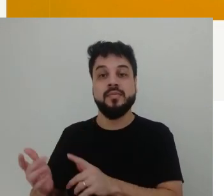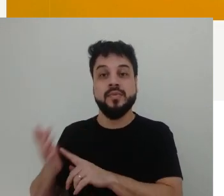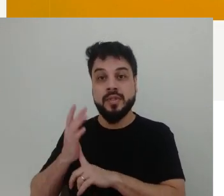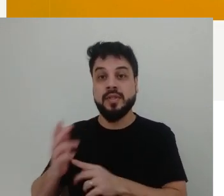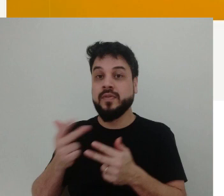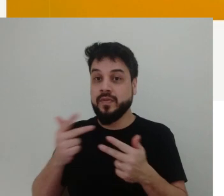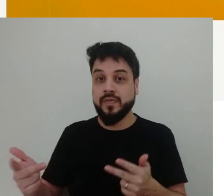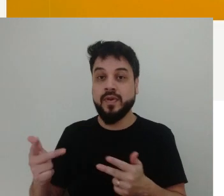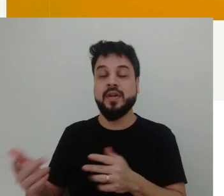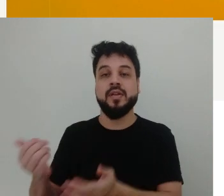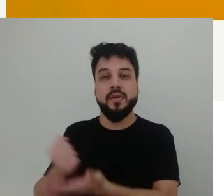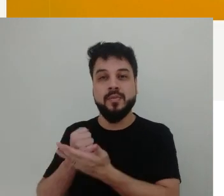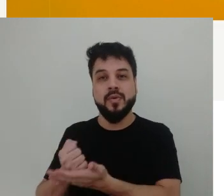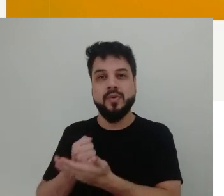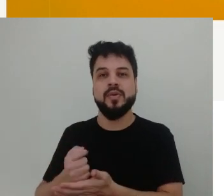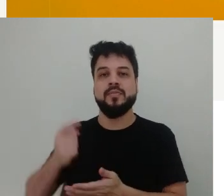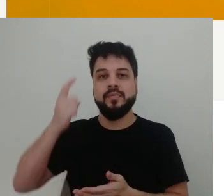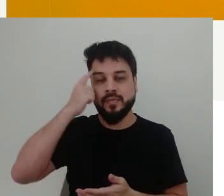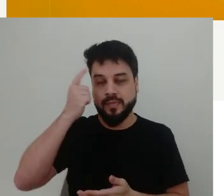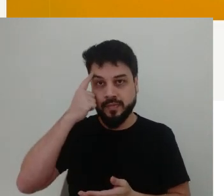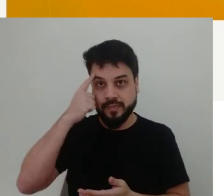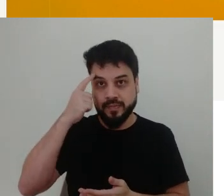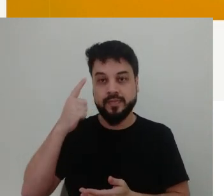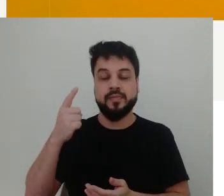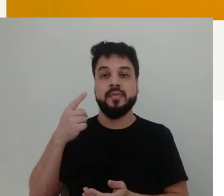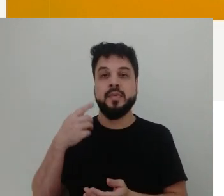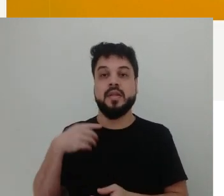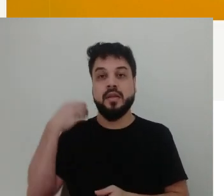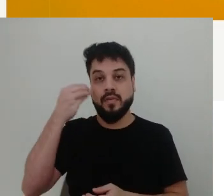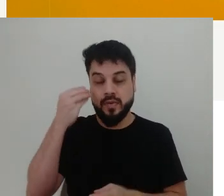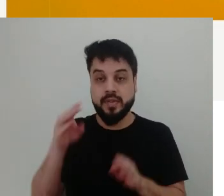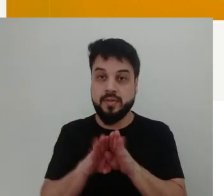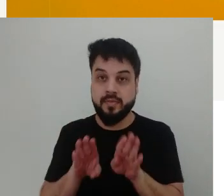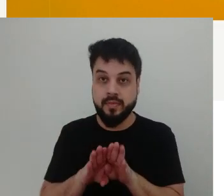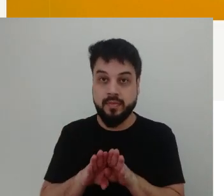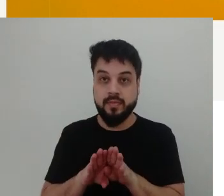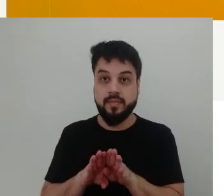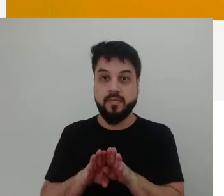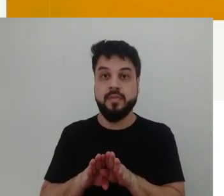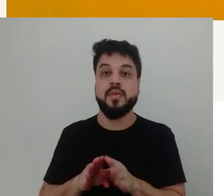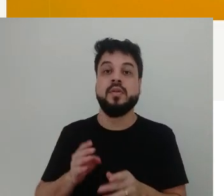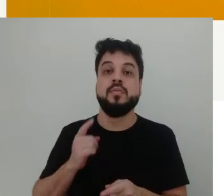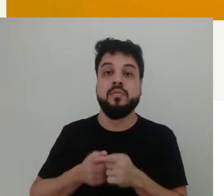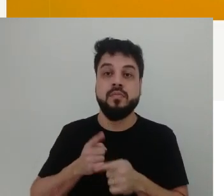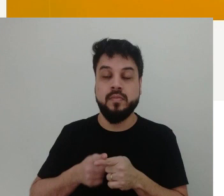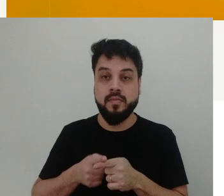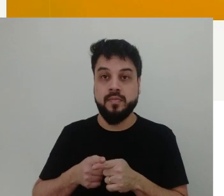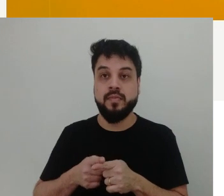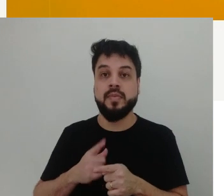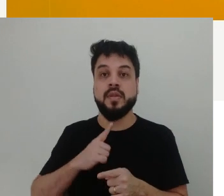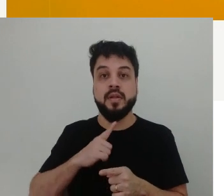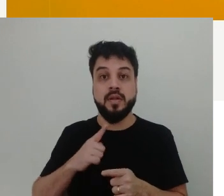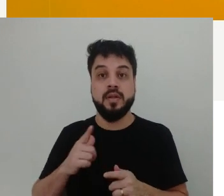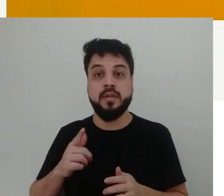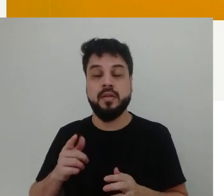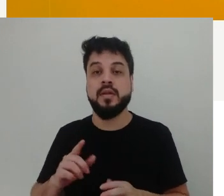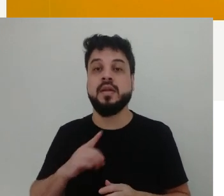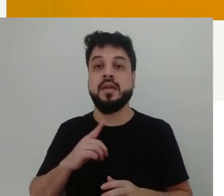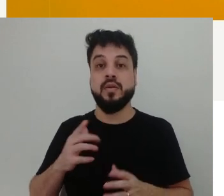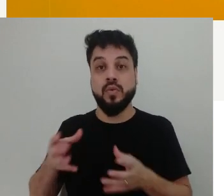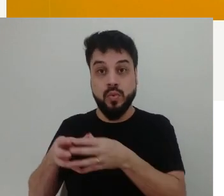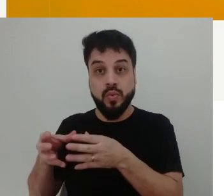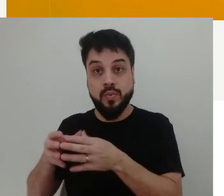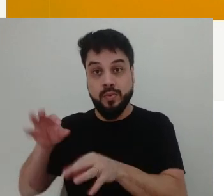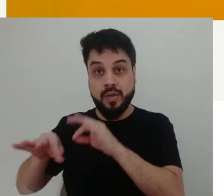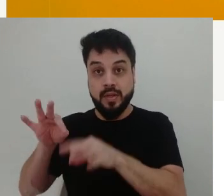sostenible, cómo un grupo de teatro sobrevive por 27 años, creando un tipo de